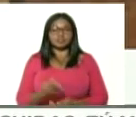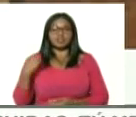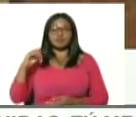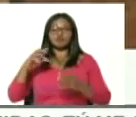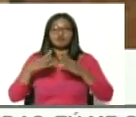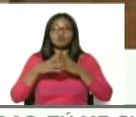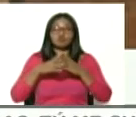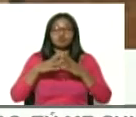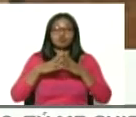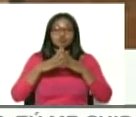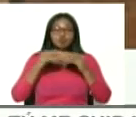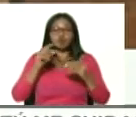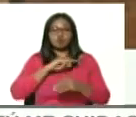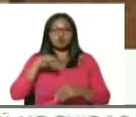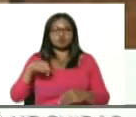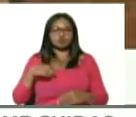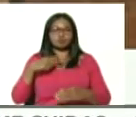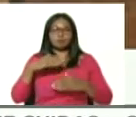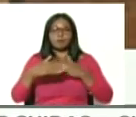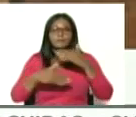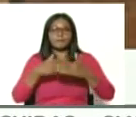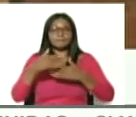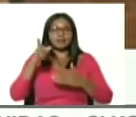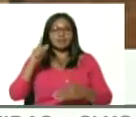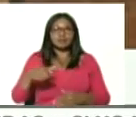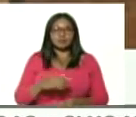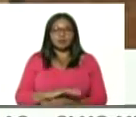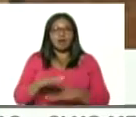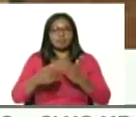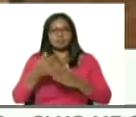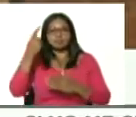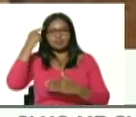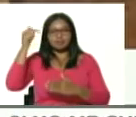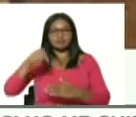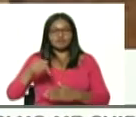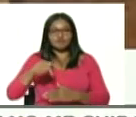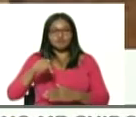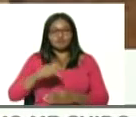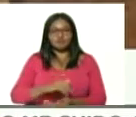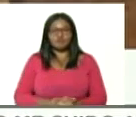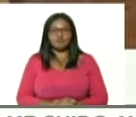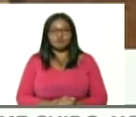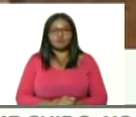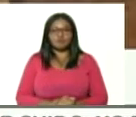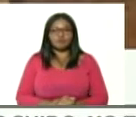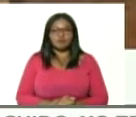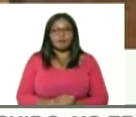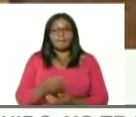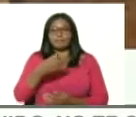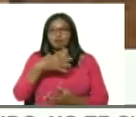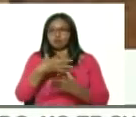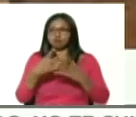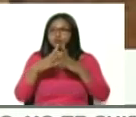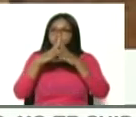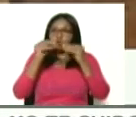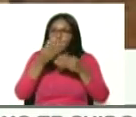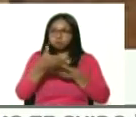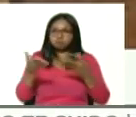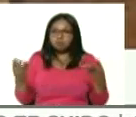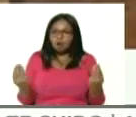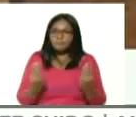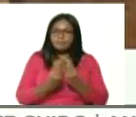que hay que avanzar. Hasta el día de hoy, Luis José Marcano, Blanca Ecao, Noris,